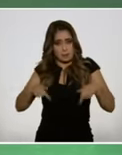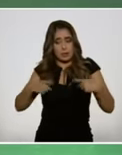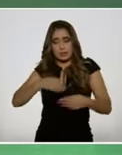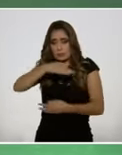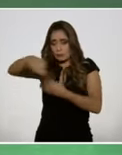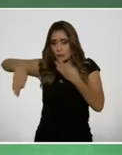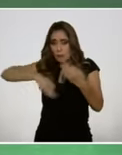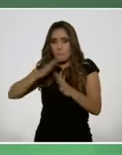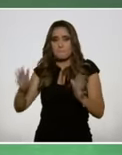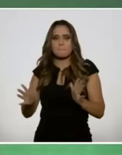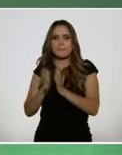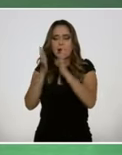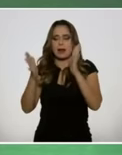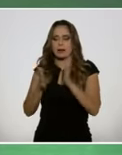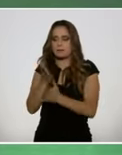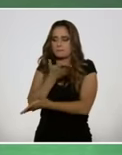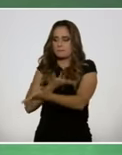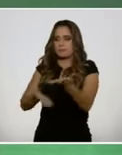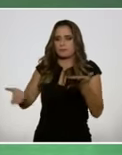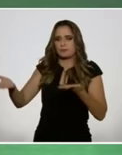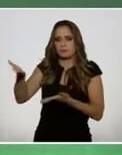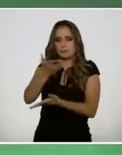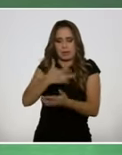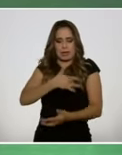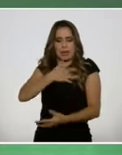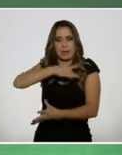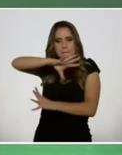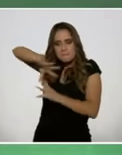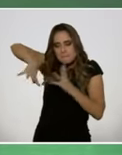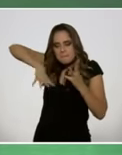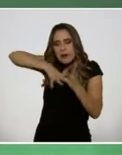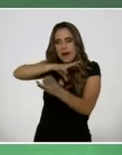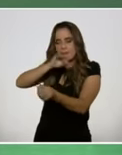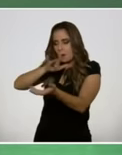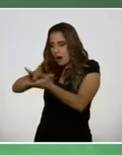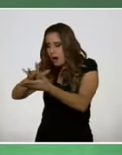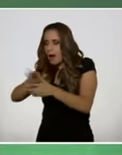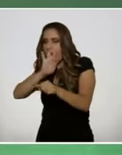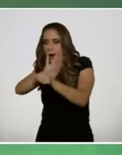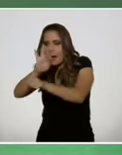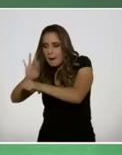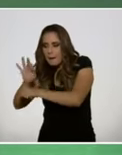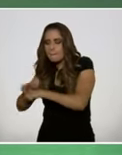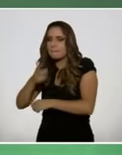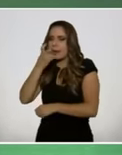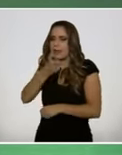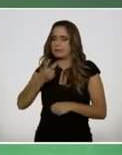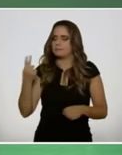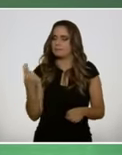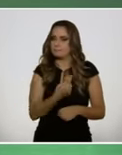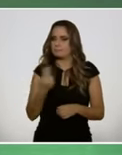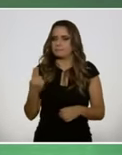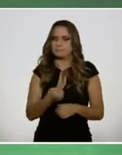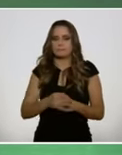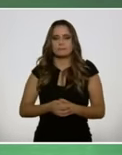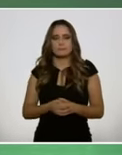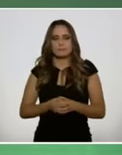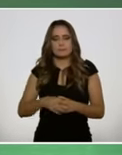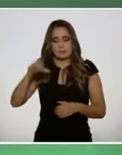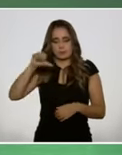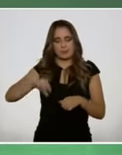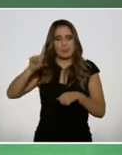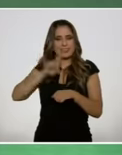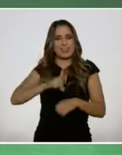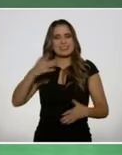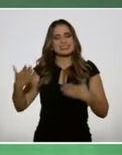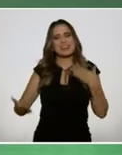es importantísima, que debemos ser empáticos con nuestros semejantes, tener una actitud de servicio a los demás. Esta celebración